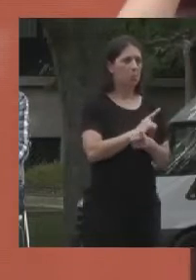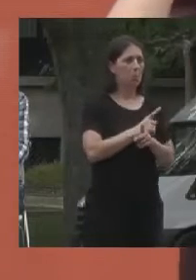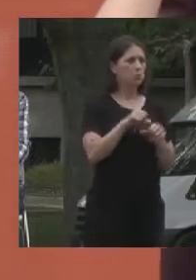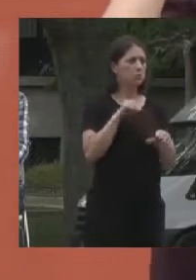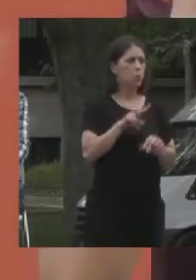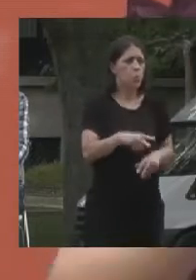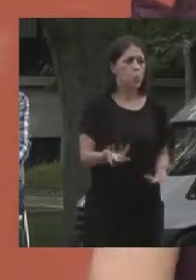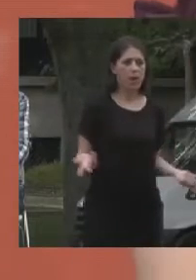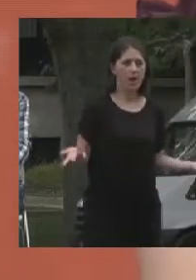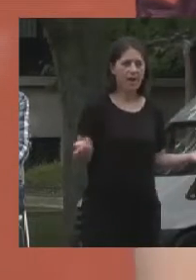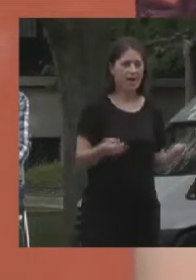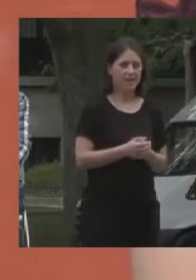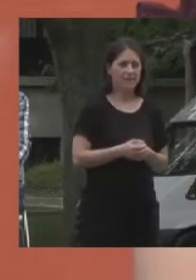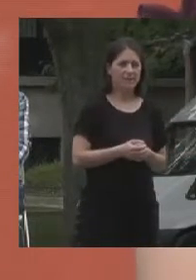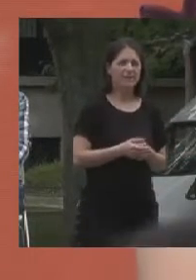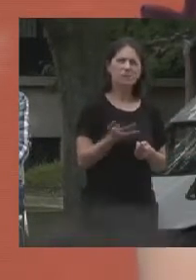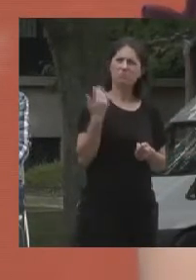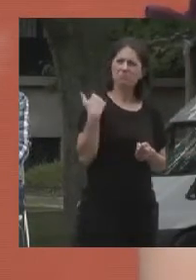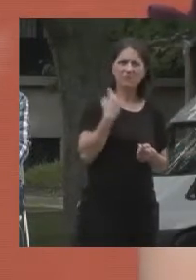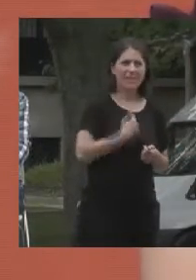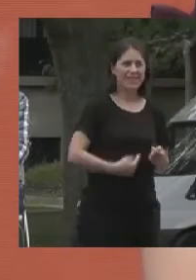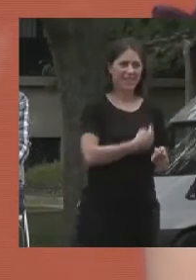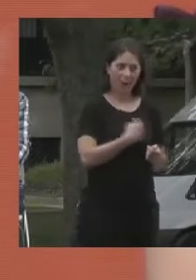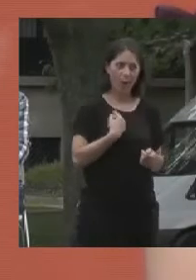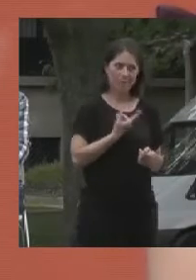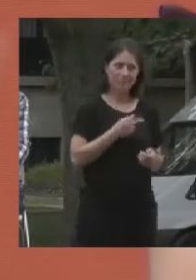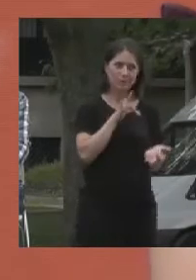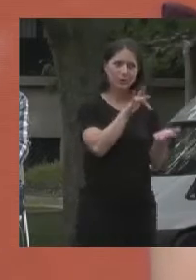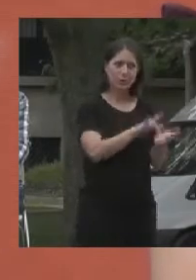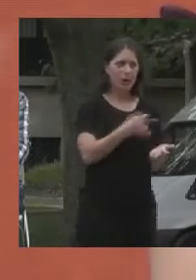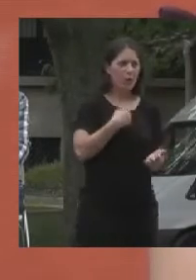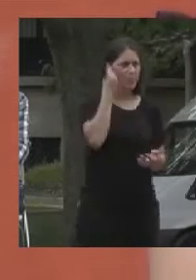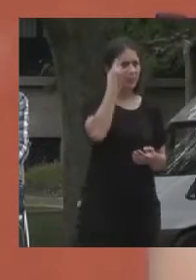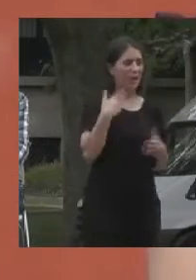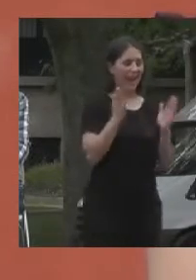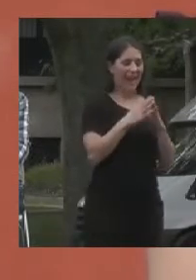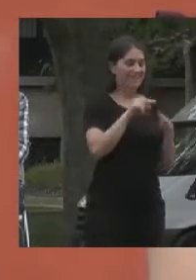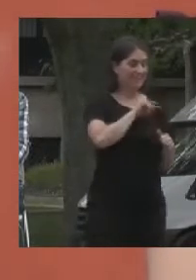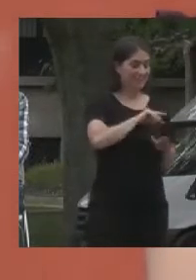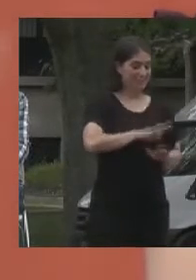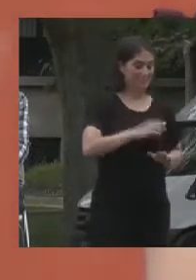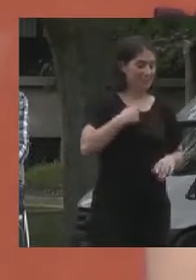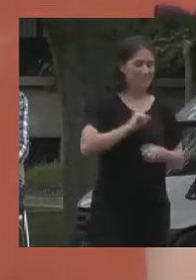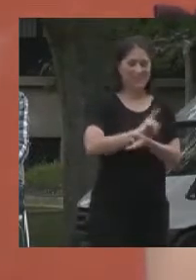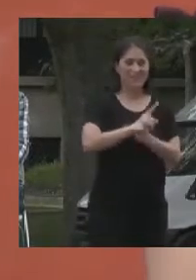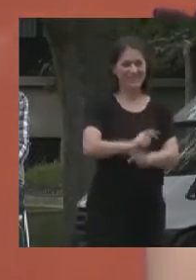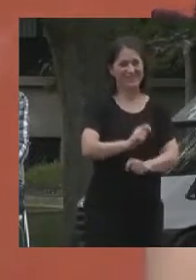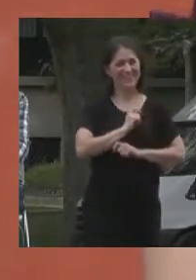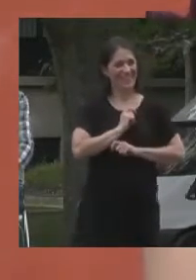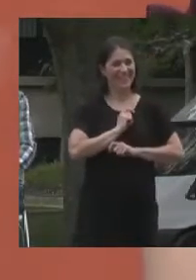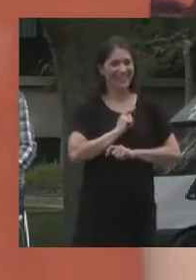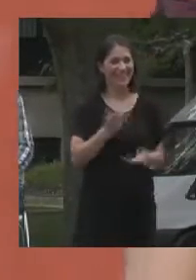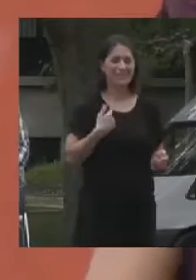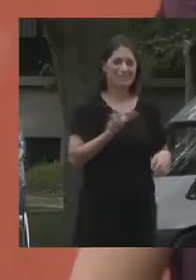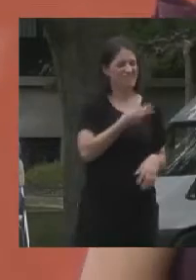nunca. Xa me pasou en Santiago. Eu penso que cando sinto que estou na casa me poño nerviosa. Podo ir a